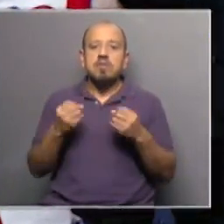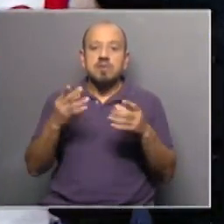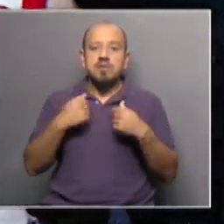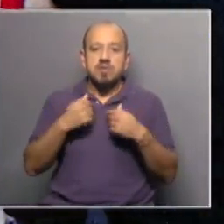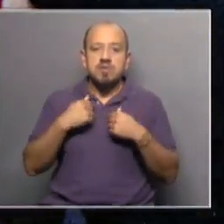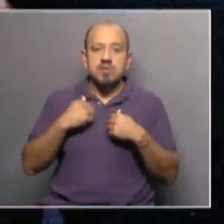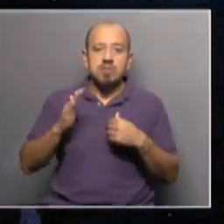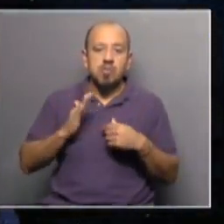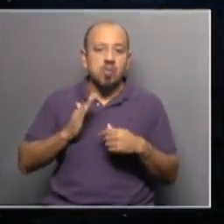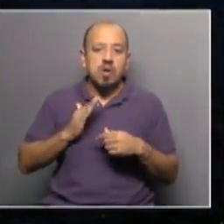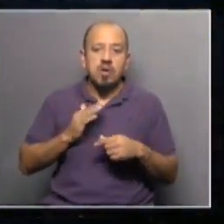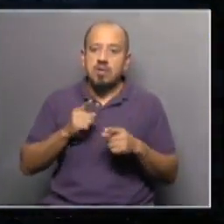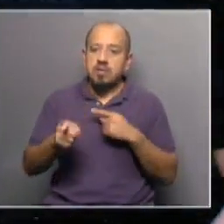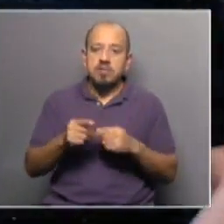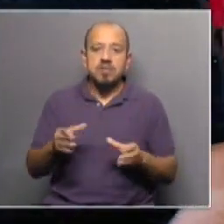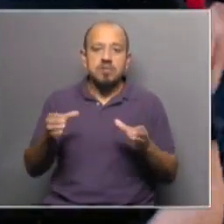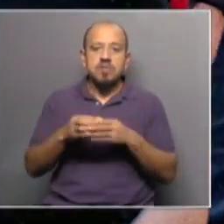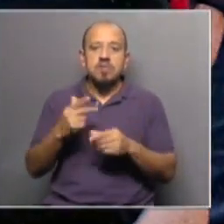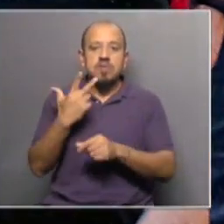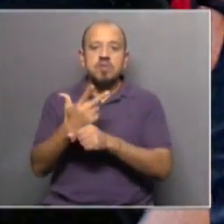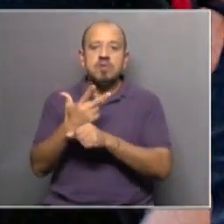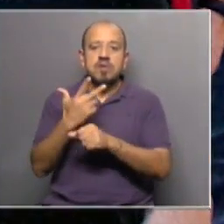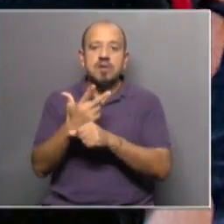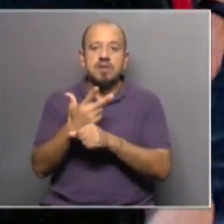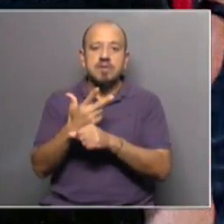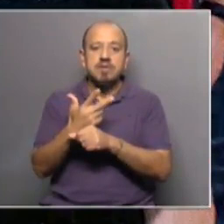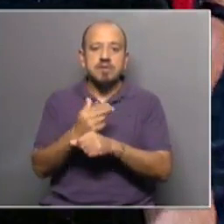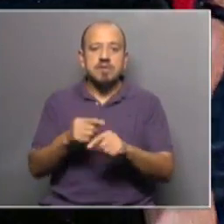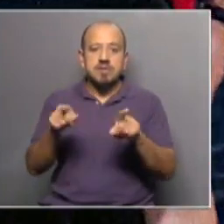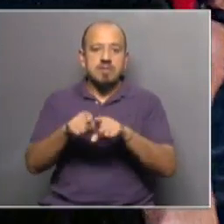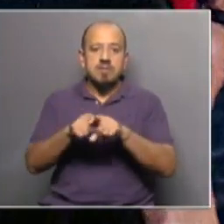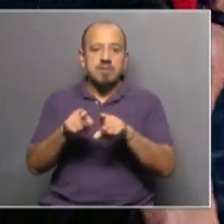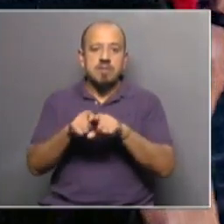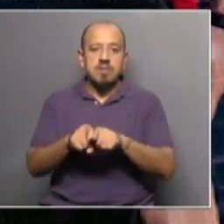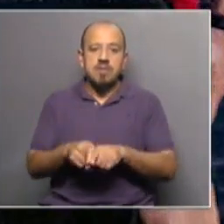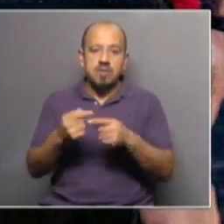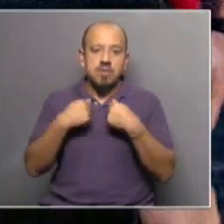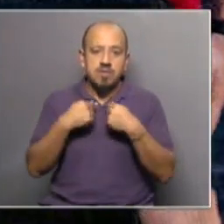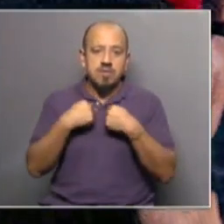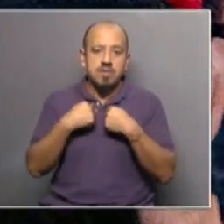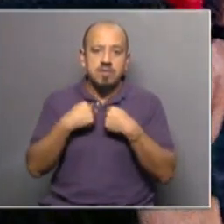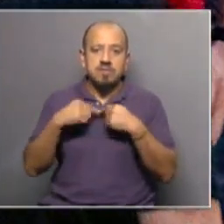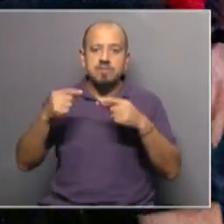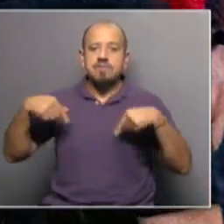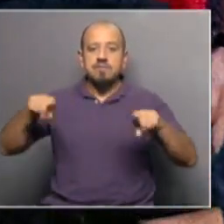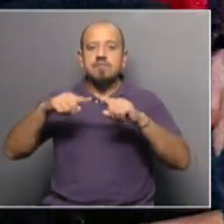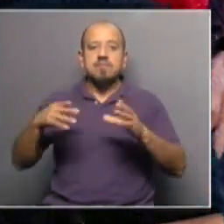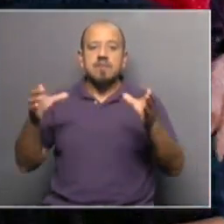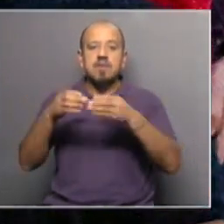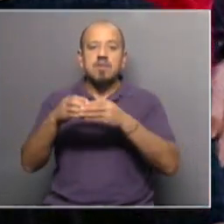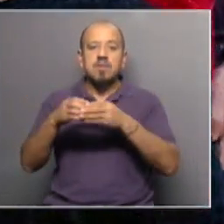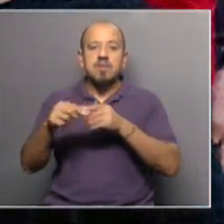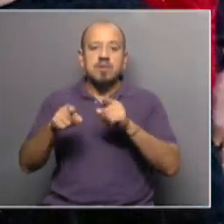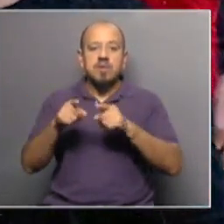o no. Somos en el cuerpo técnico, somos tres. Y el mismo trato que es con ellos es conmigo, porque somos un plantel, un equipo, un cuerpo